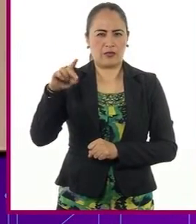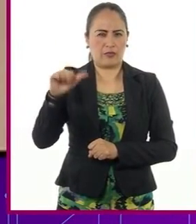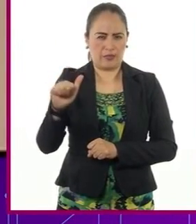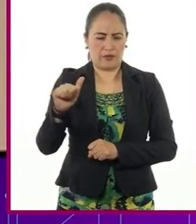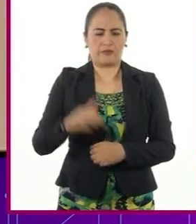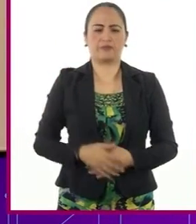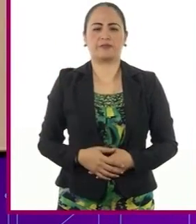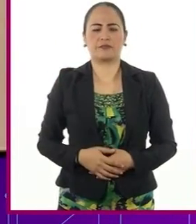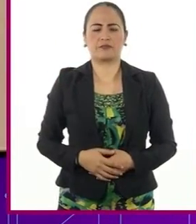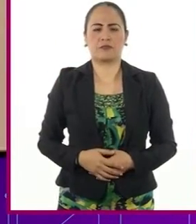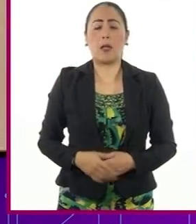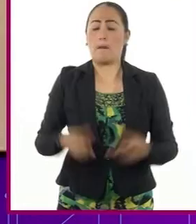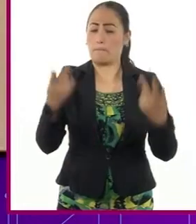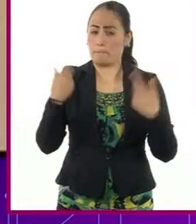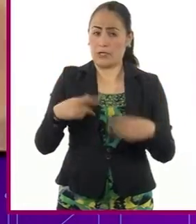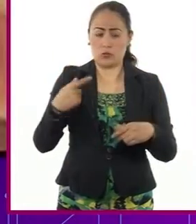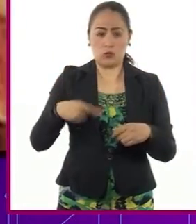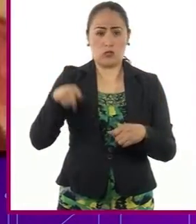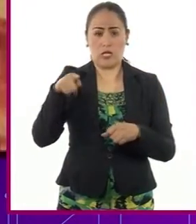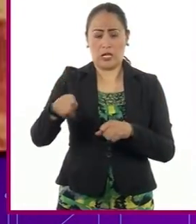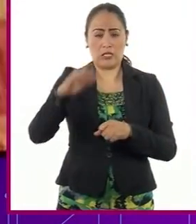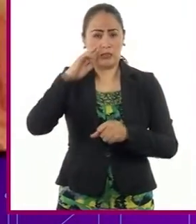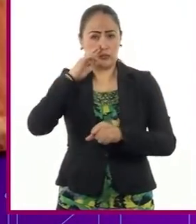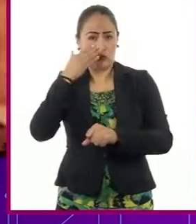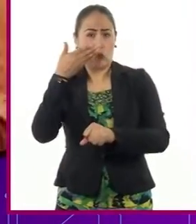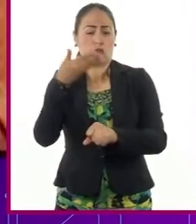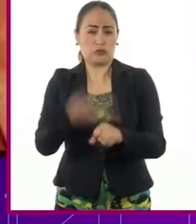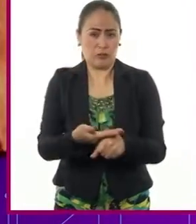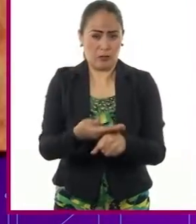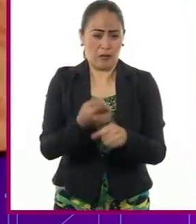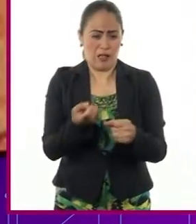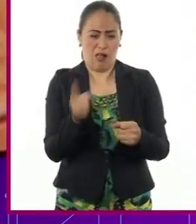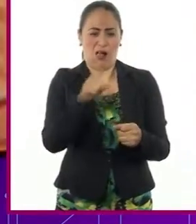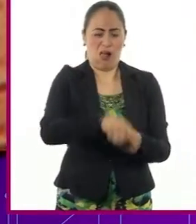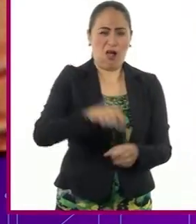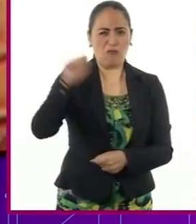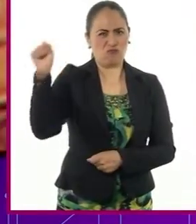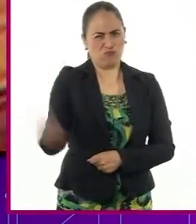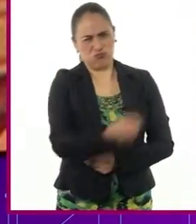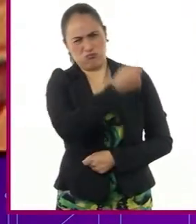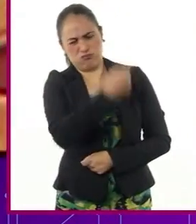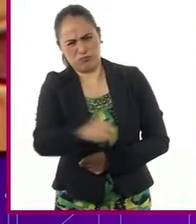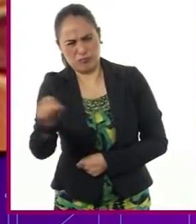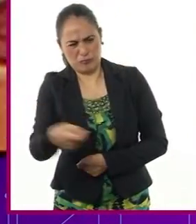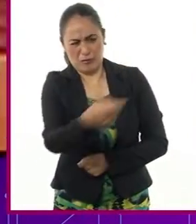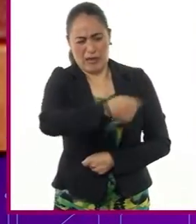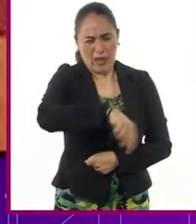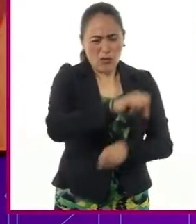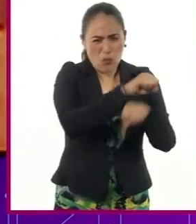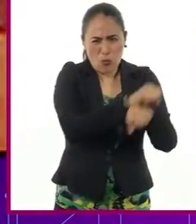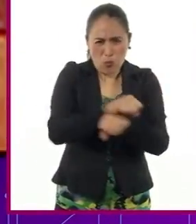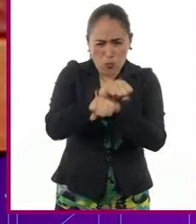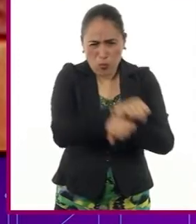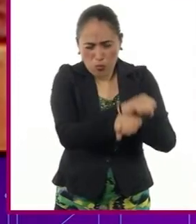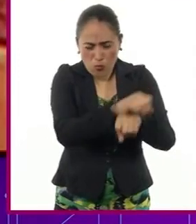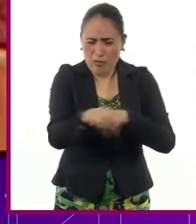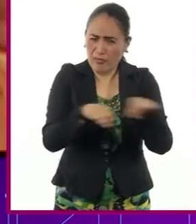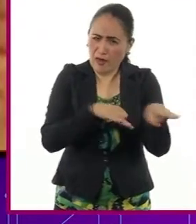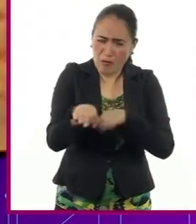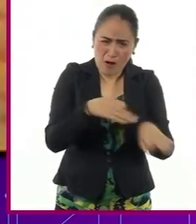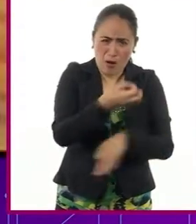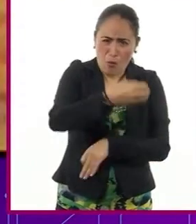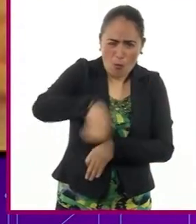el encomendero el encargado de darles directamente latigazos a los indios para ponerlos a trabajar. Sencillamente